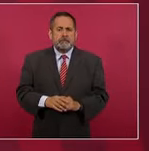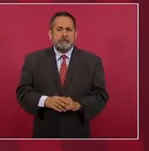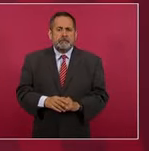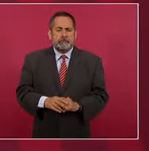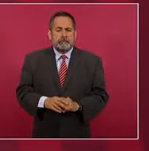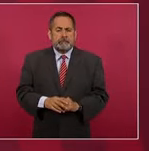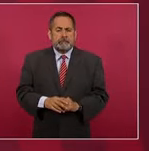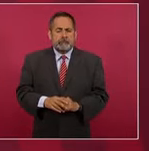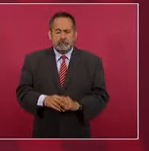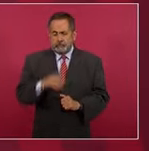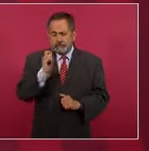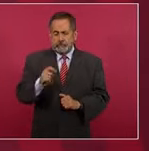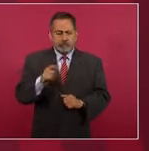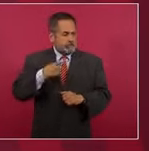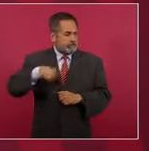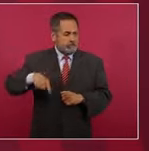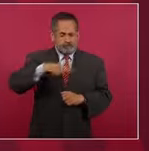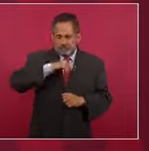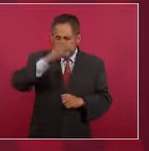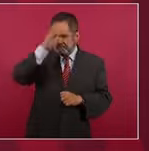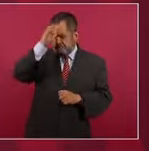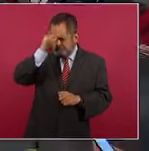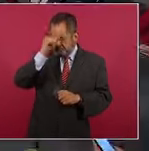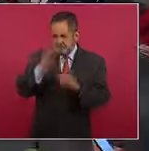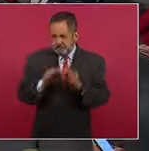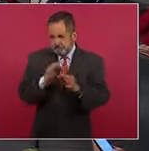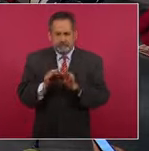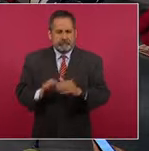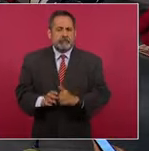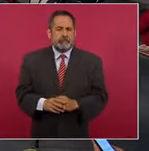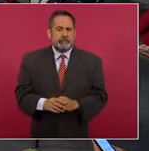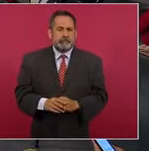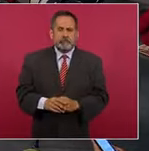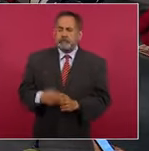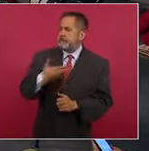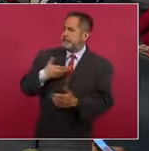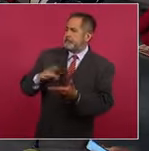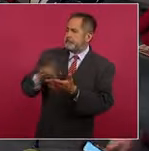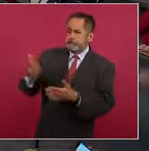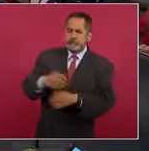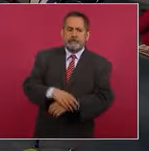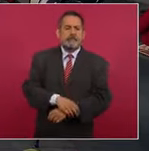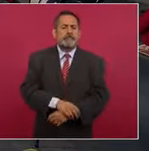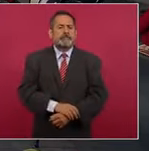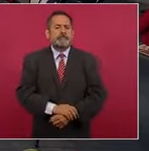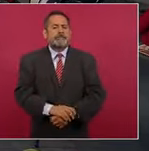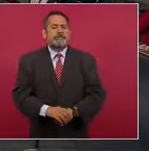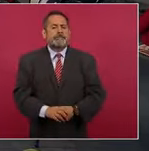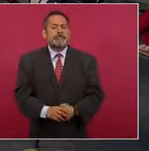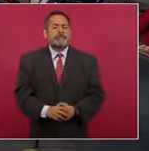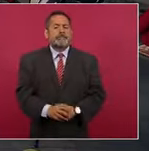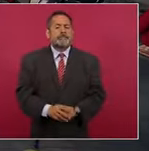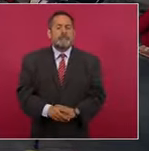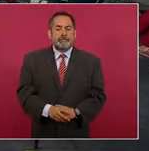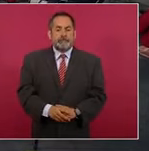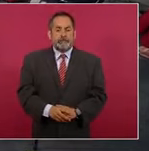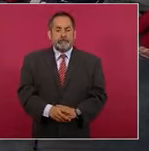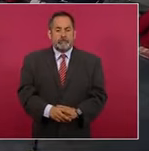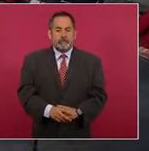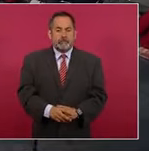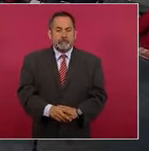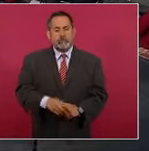y se tiene que llegar a acuerdos. Muchas gracias, presidente. Muy bien. A ver, compañero. Y luego